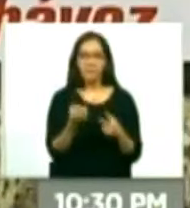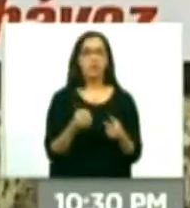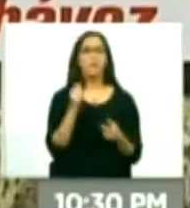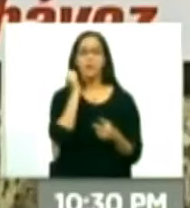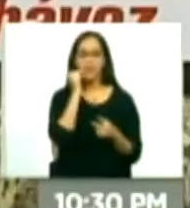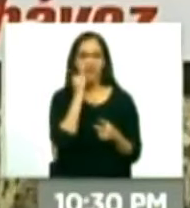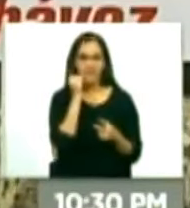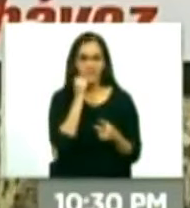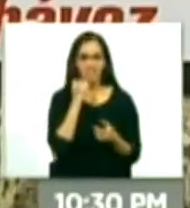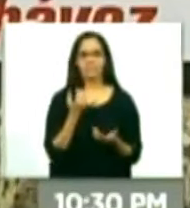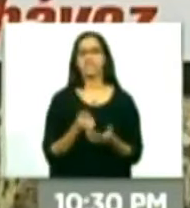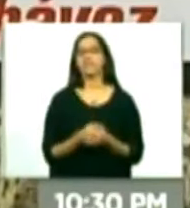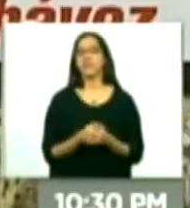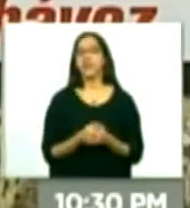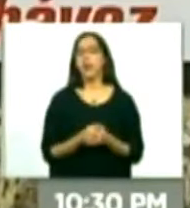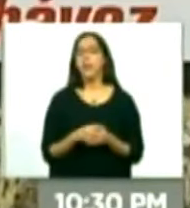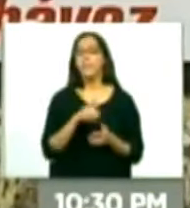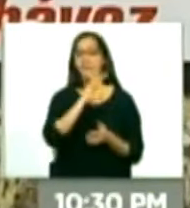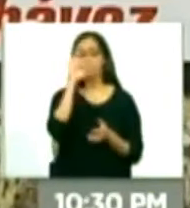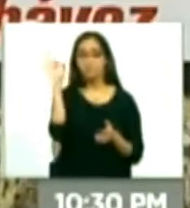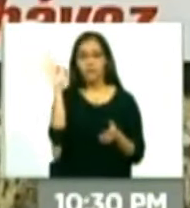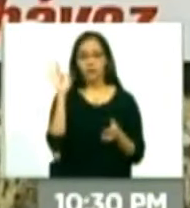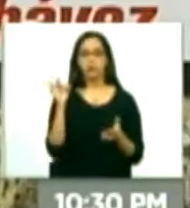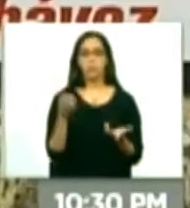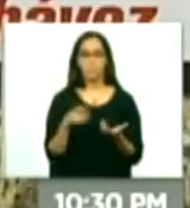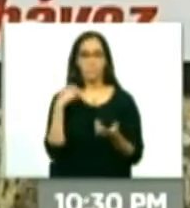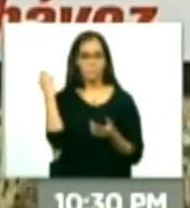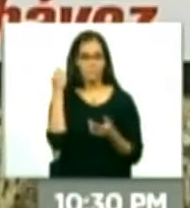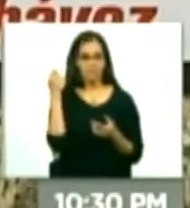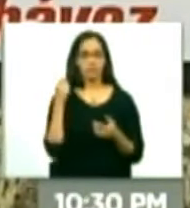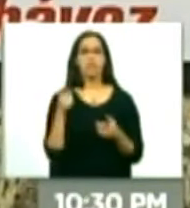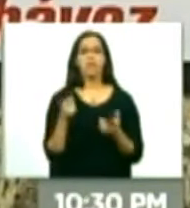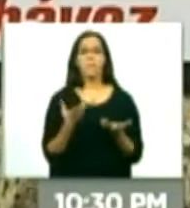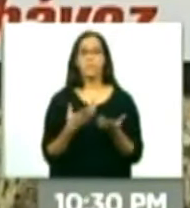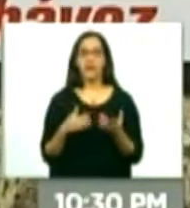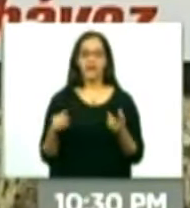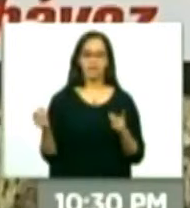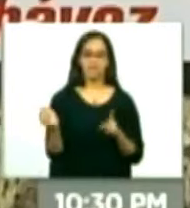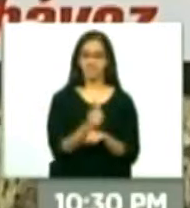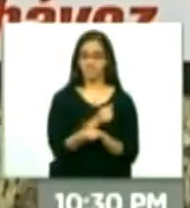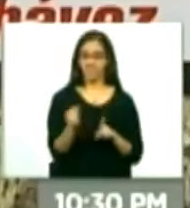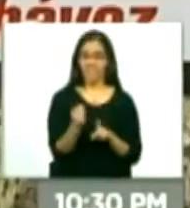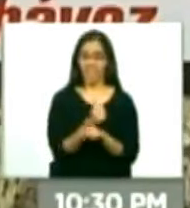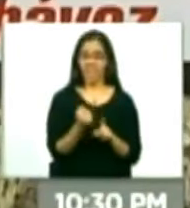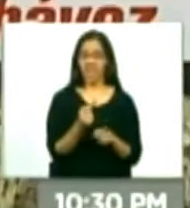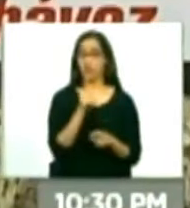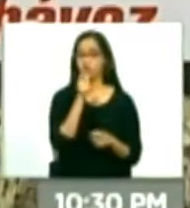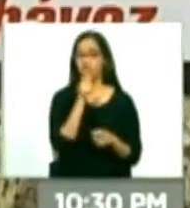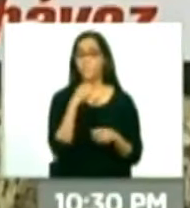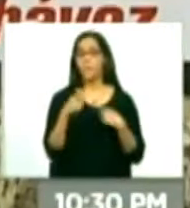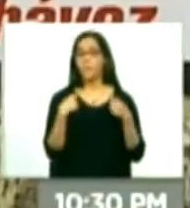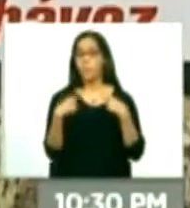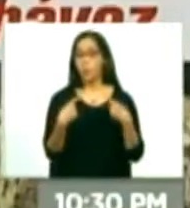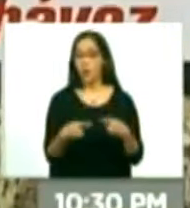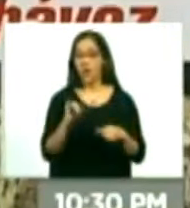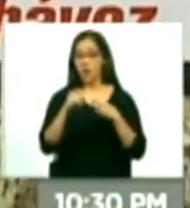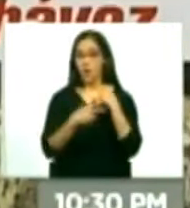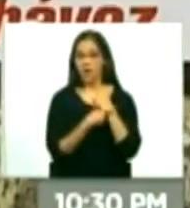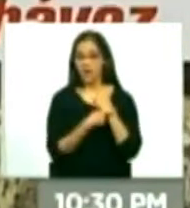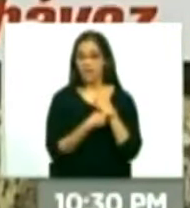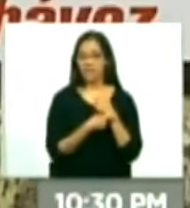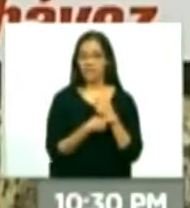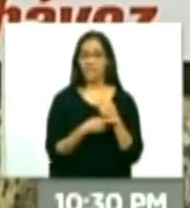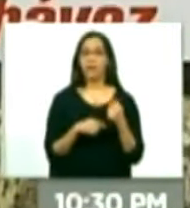y Barquisimeto para sabotearle la consulta popular a Juanito Alimaña. Fíjense que ellos están peleando. Esta dice que vas a consultar porque no sabes qué